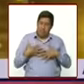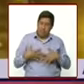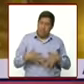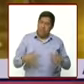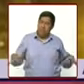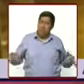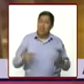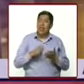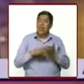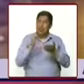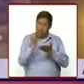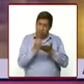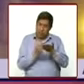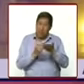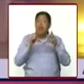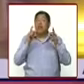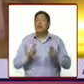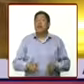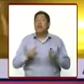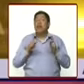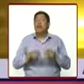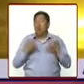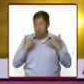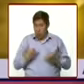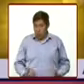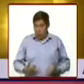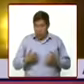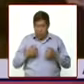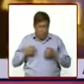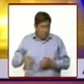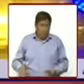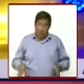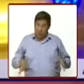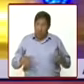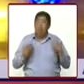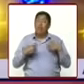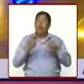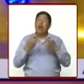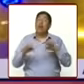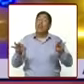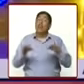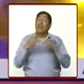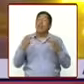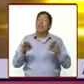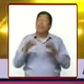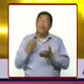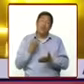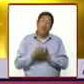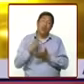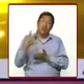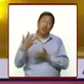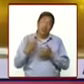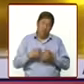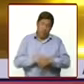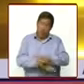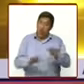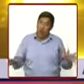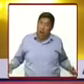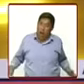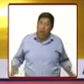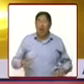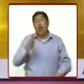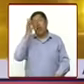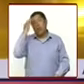qué va a pasar con esos diseños? Las personas que hoy en día son de vestido, cuando van a una fiesta, un preste, se compran un traje de chola. ¿Por